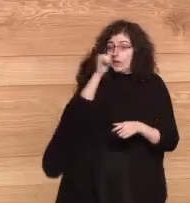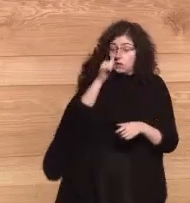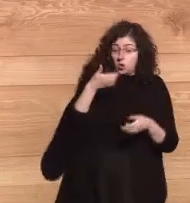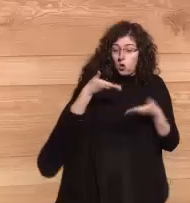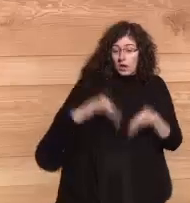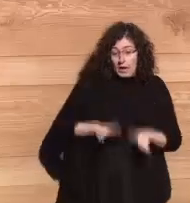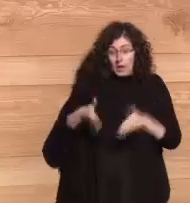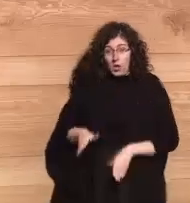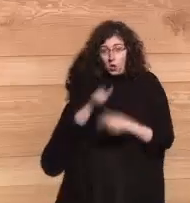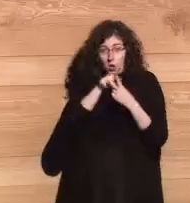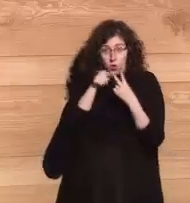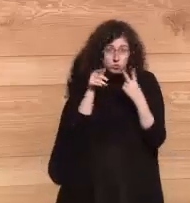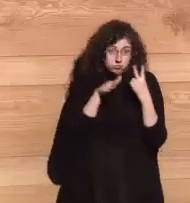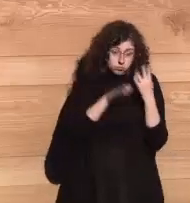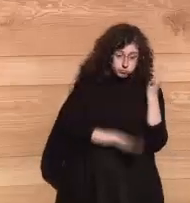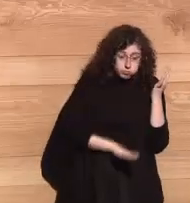pequeños,